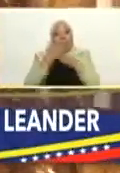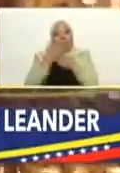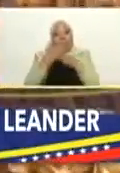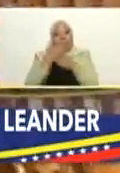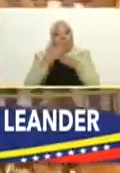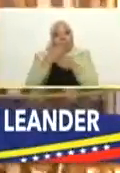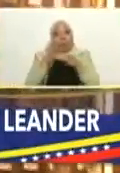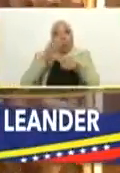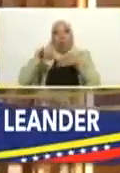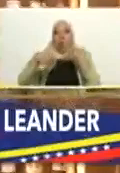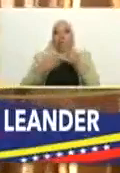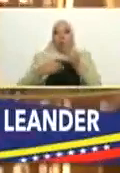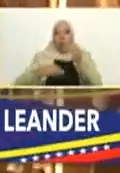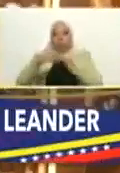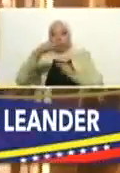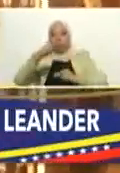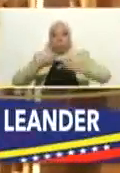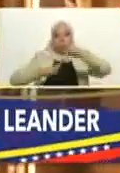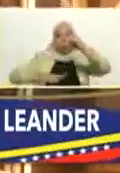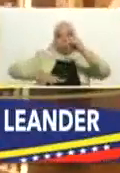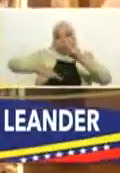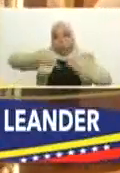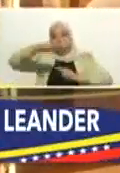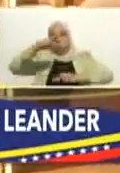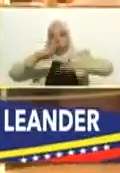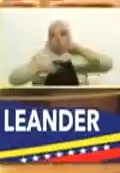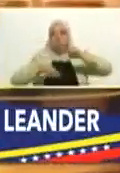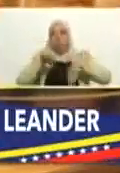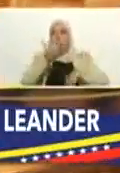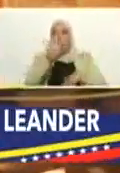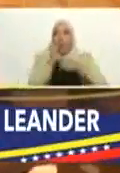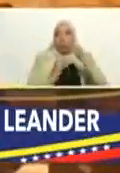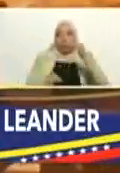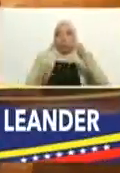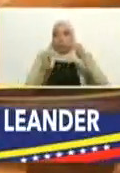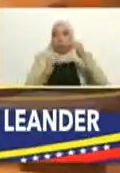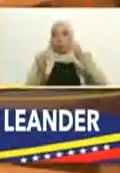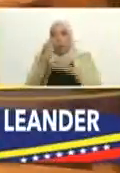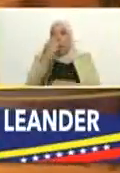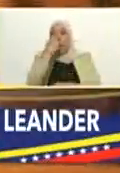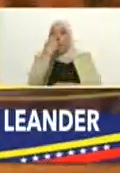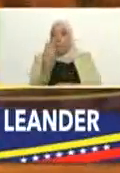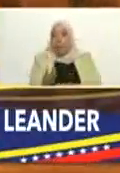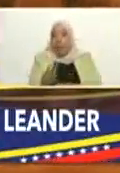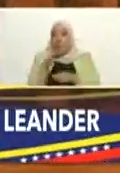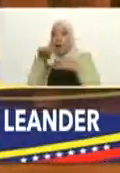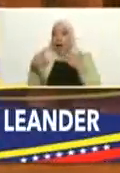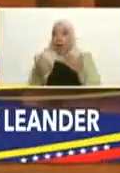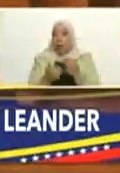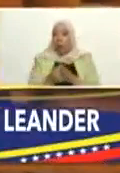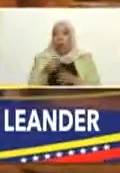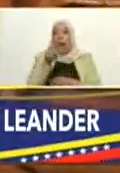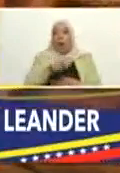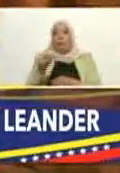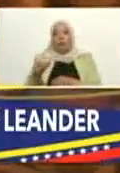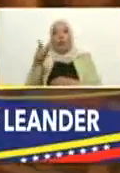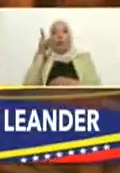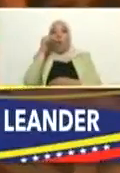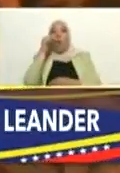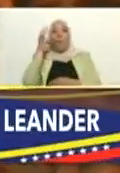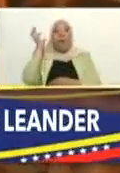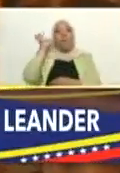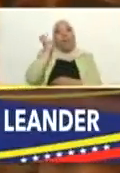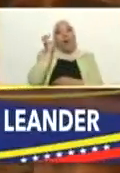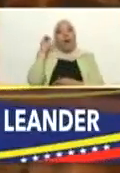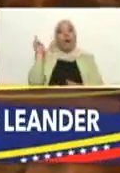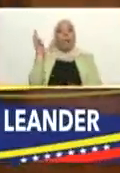sus partes, como dijo nuestro gobernador, sus 4 pisos. Y ahora invitamos a todas las venezolanas, a todos los venezolanos, a vivir la